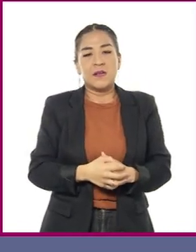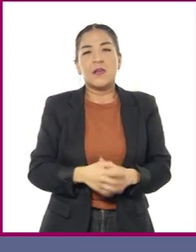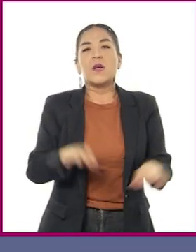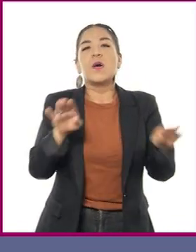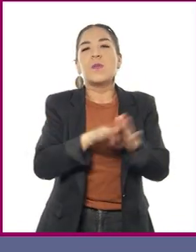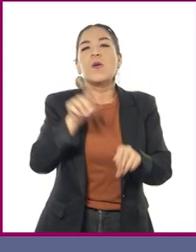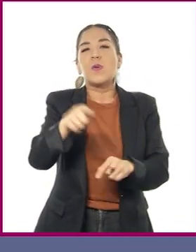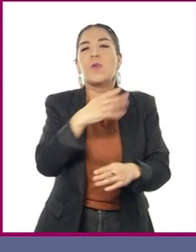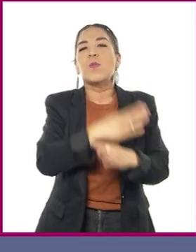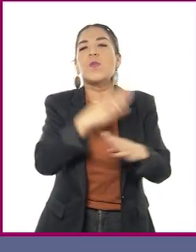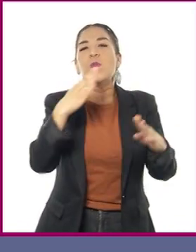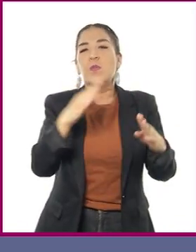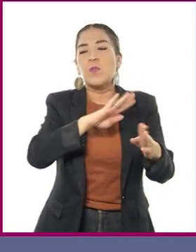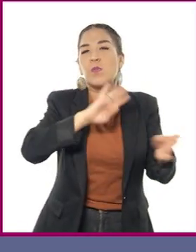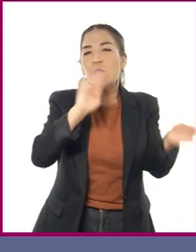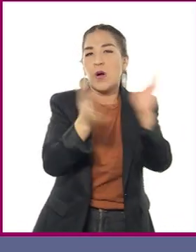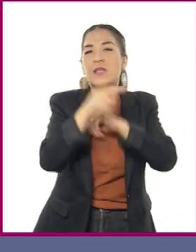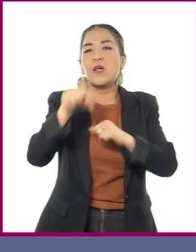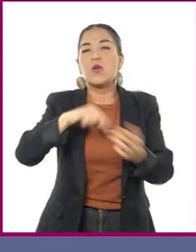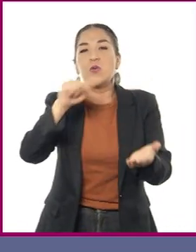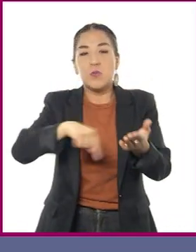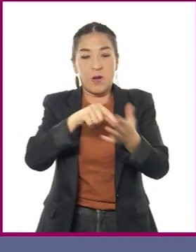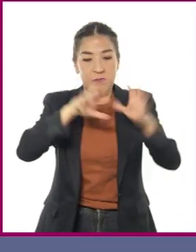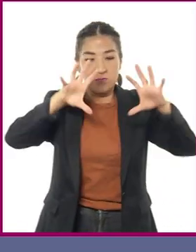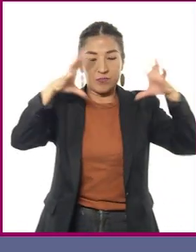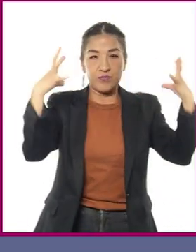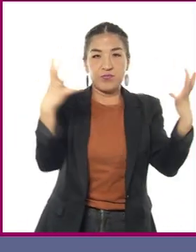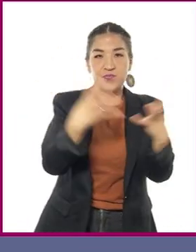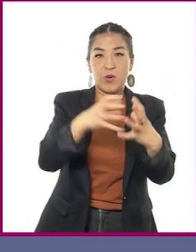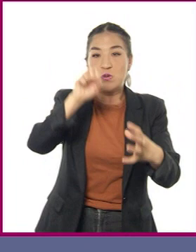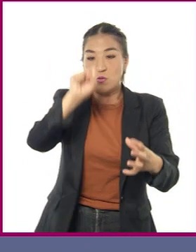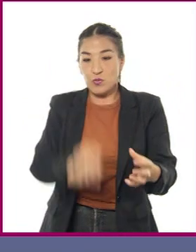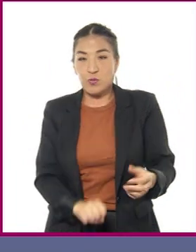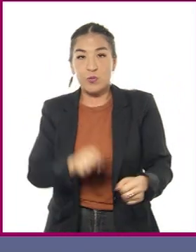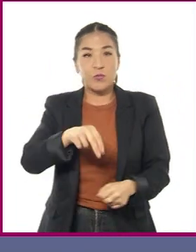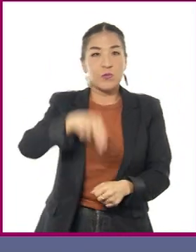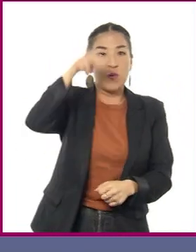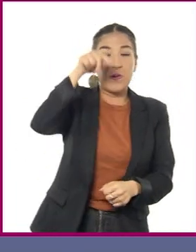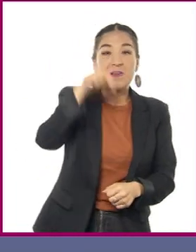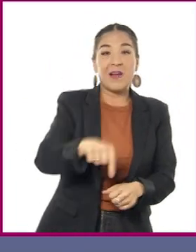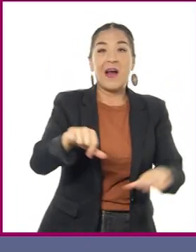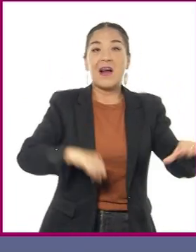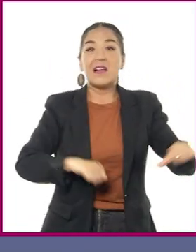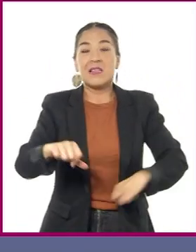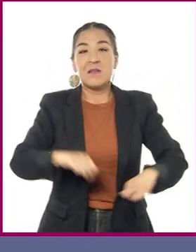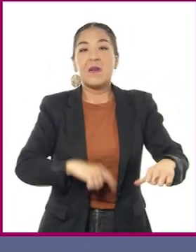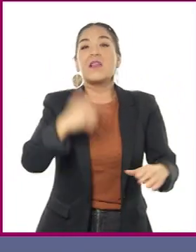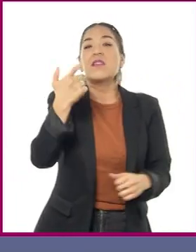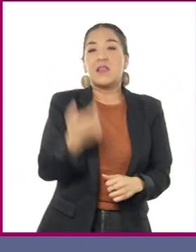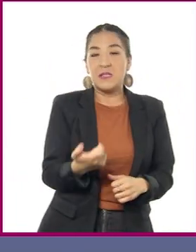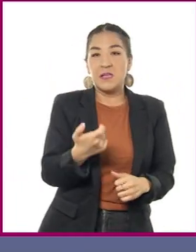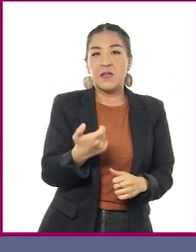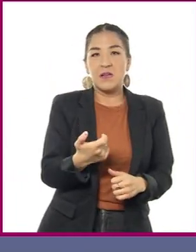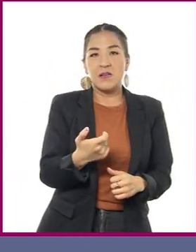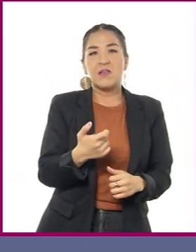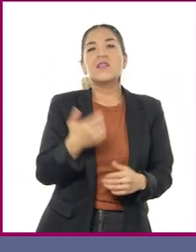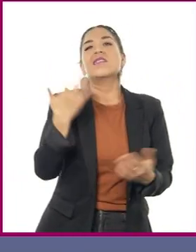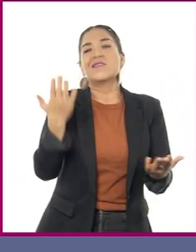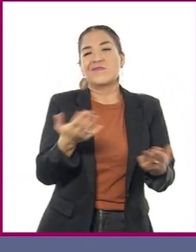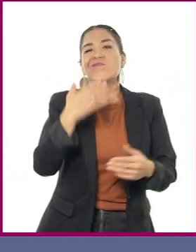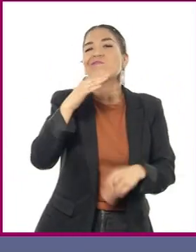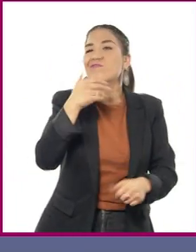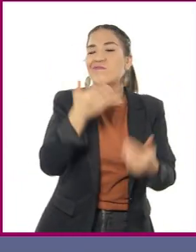del mundo, tanto en el hemisferio norte como en el hemisferio sur, las actividades económicas son poco